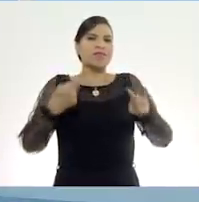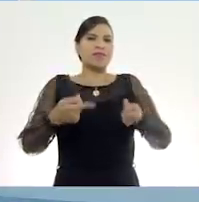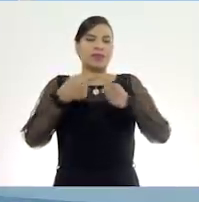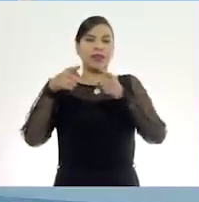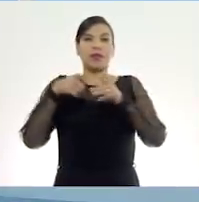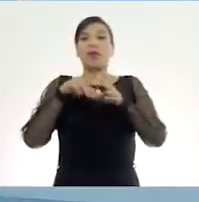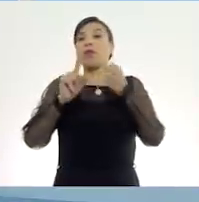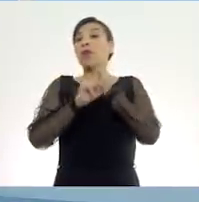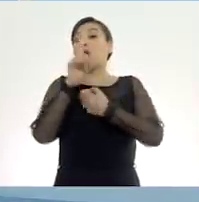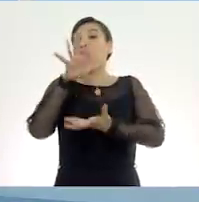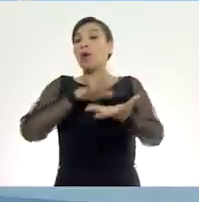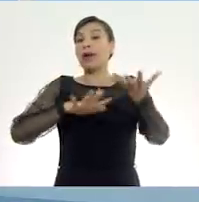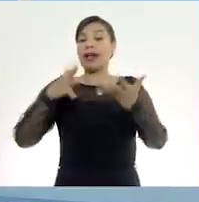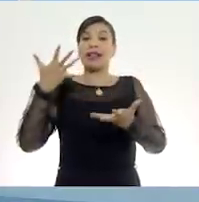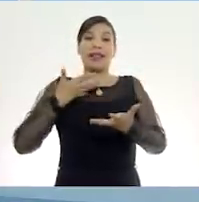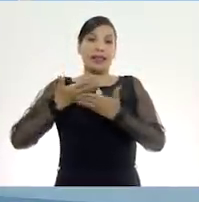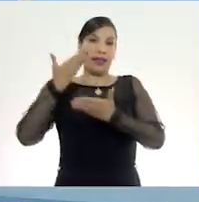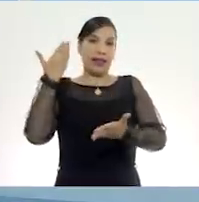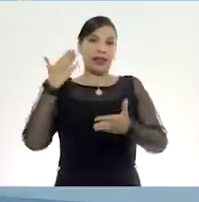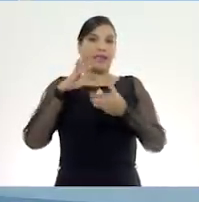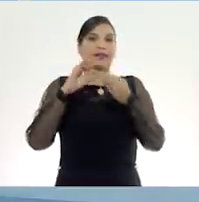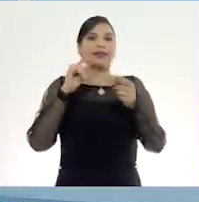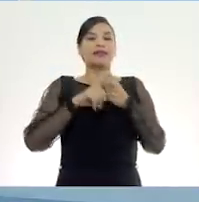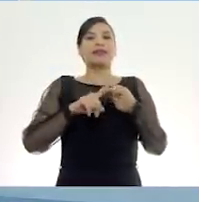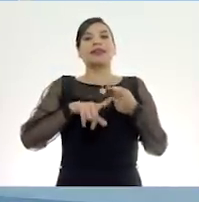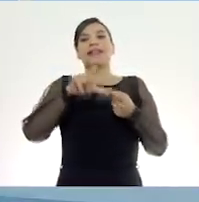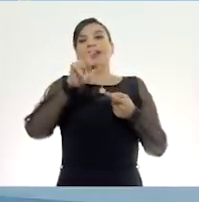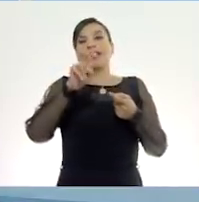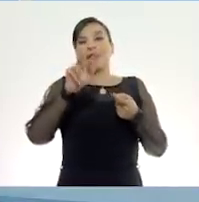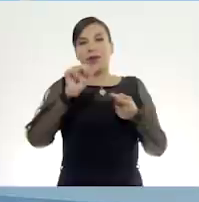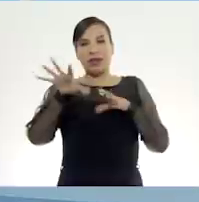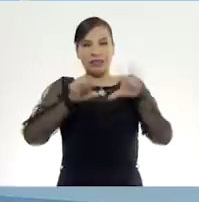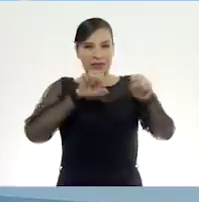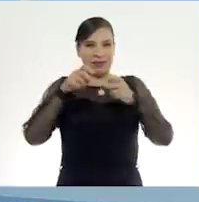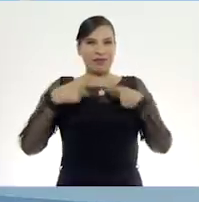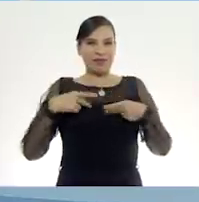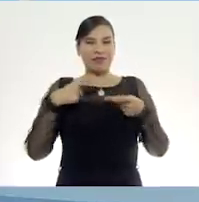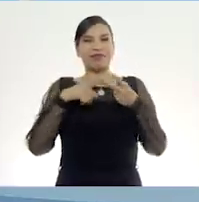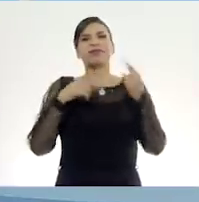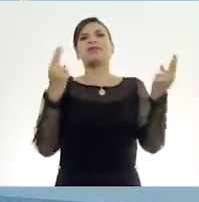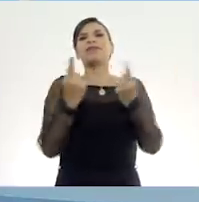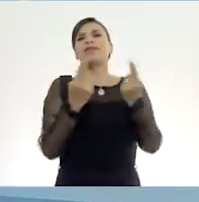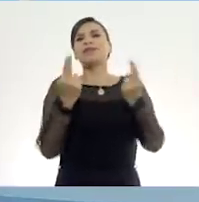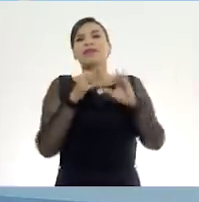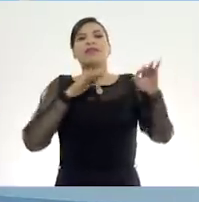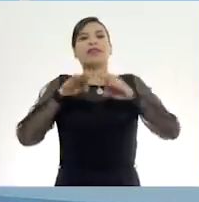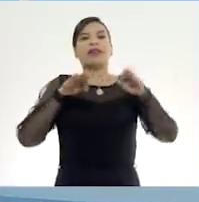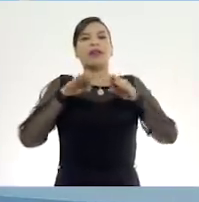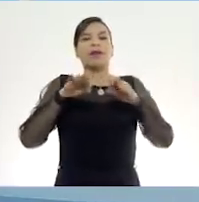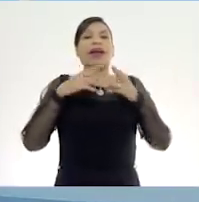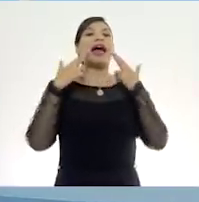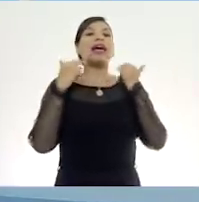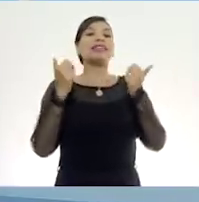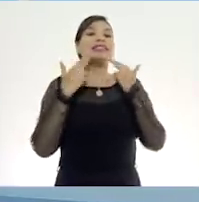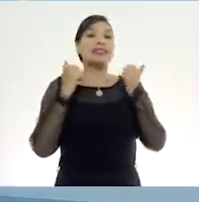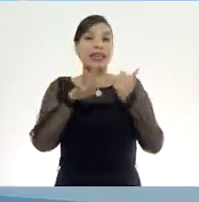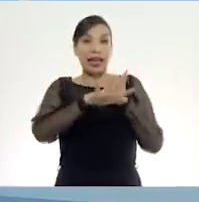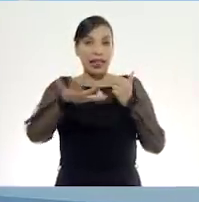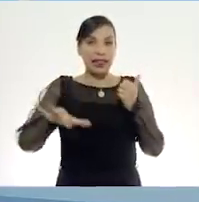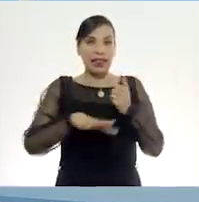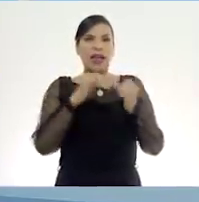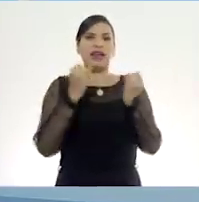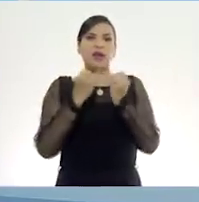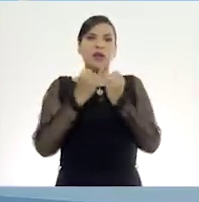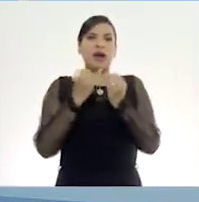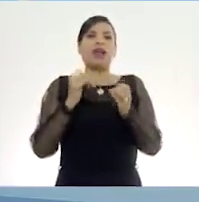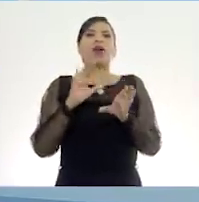de los conflictos que habíamos tenido. Ya hablamos sobre la leva, hablamos sobre la necesidad de trabajar en una hacienda, pero también hablamos de